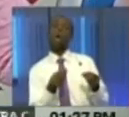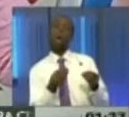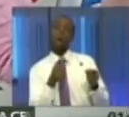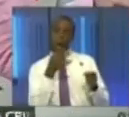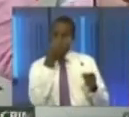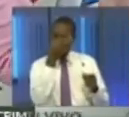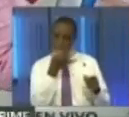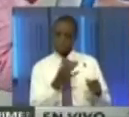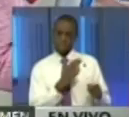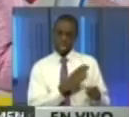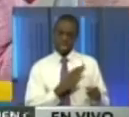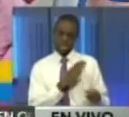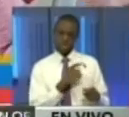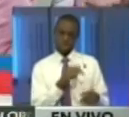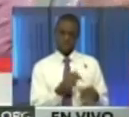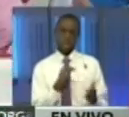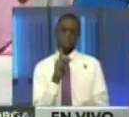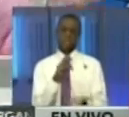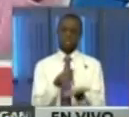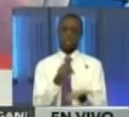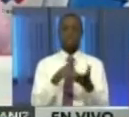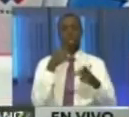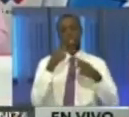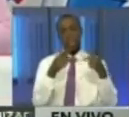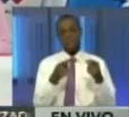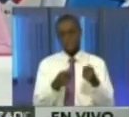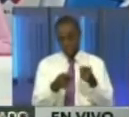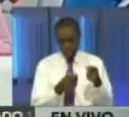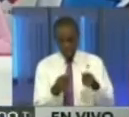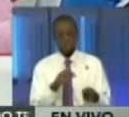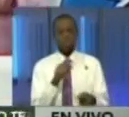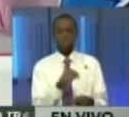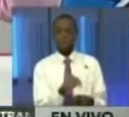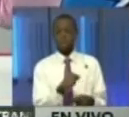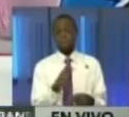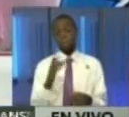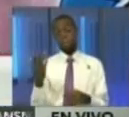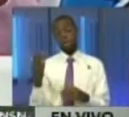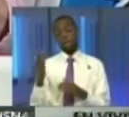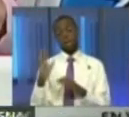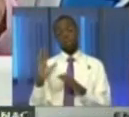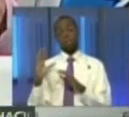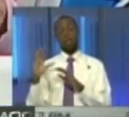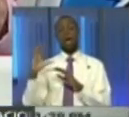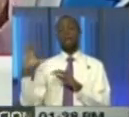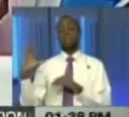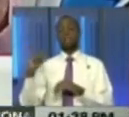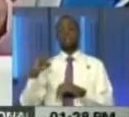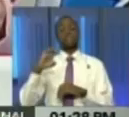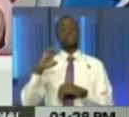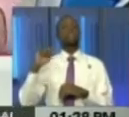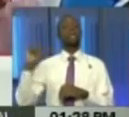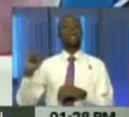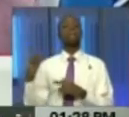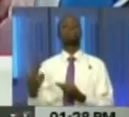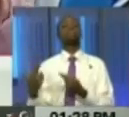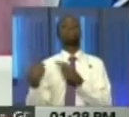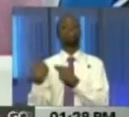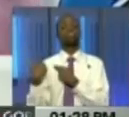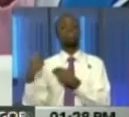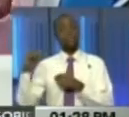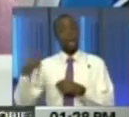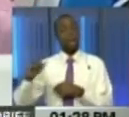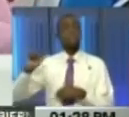que la Constitución establece también en el articulado sobre el Poder Electoral que es el Consejo Nacional Electoral,